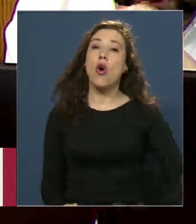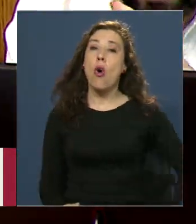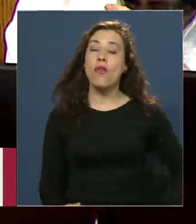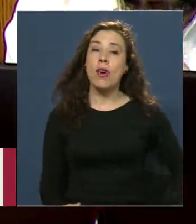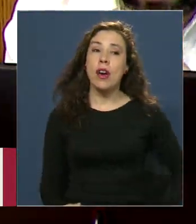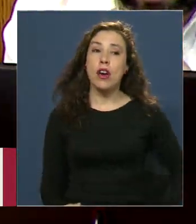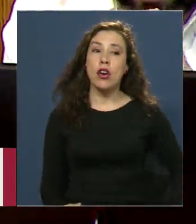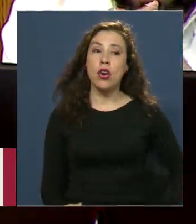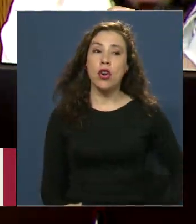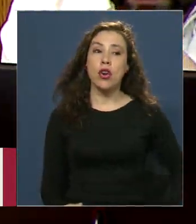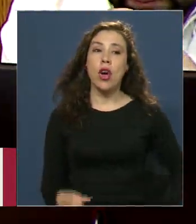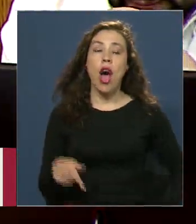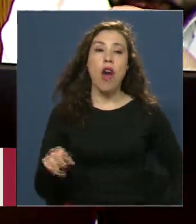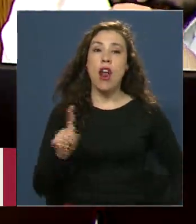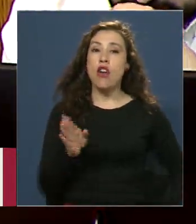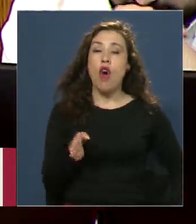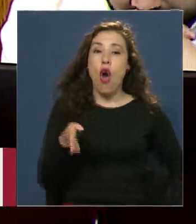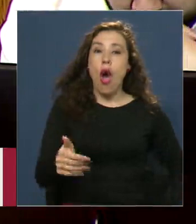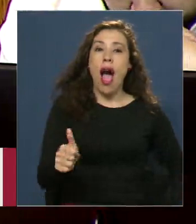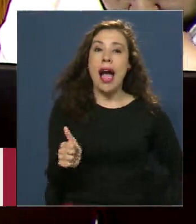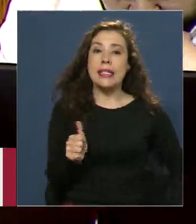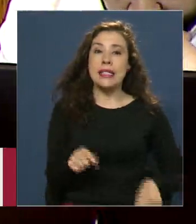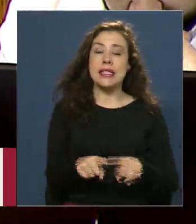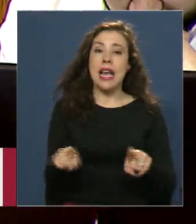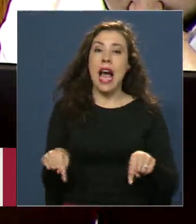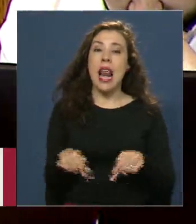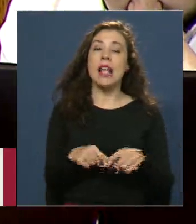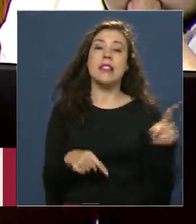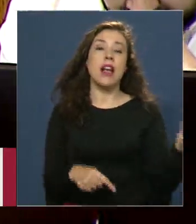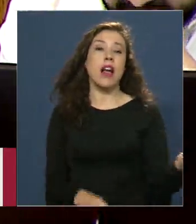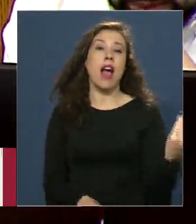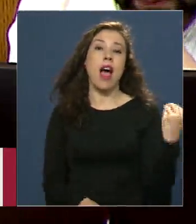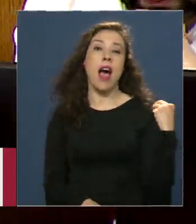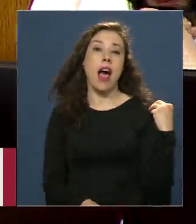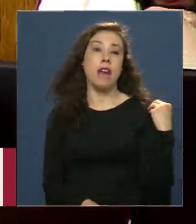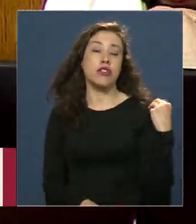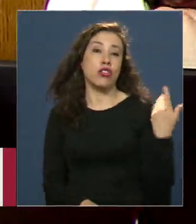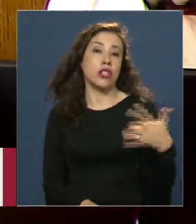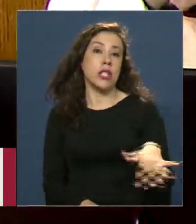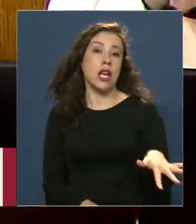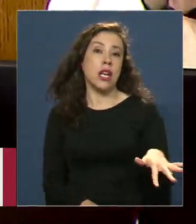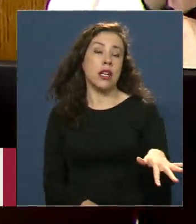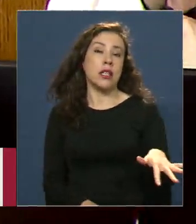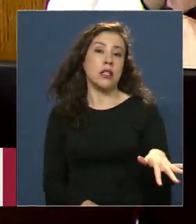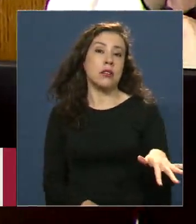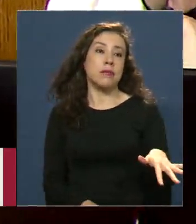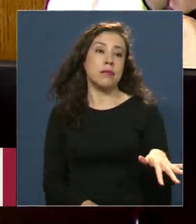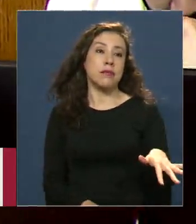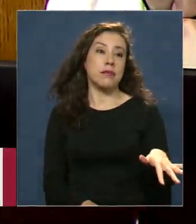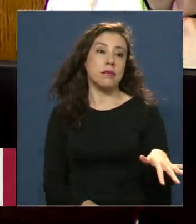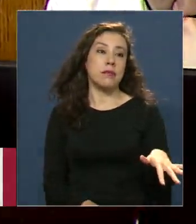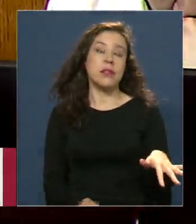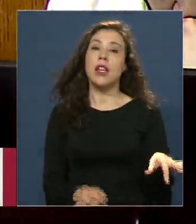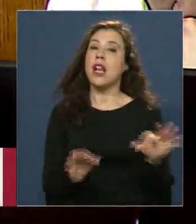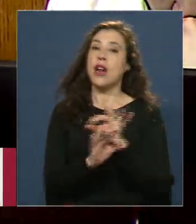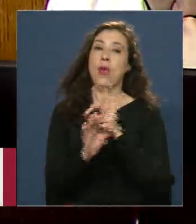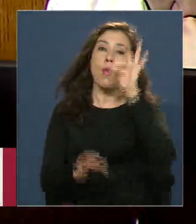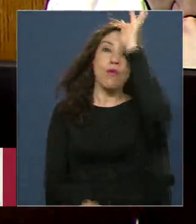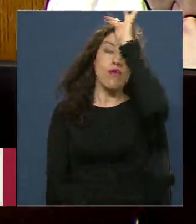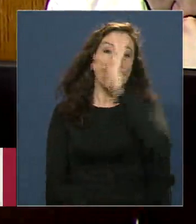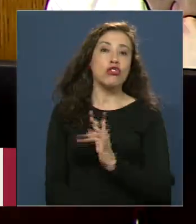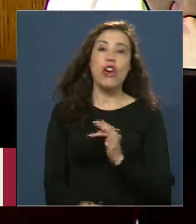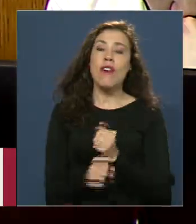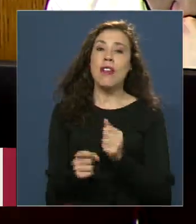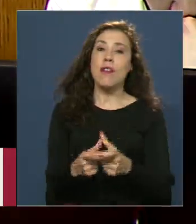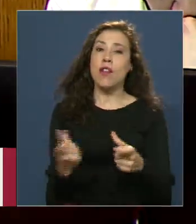hoy día está ausente en la sala, aunque nos ha comunicado que no habrá ningún funcionario a